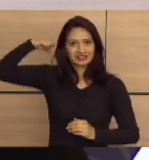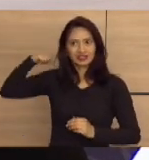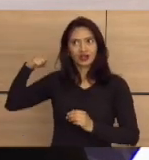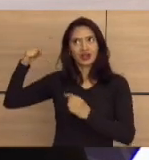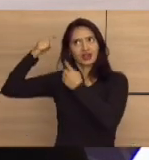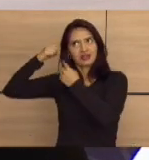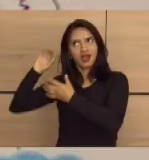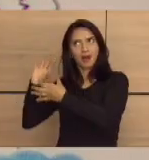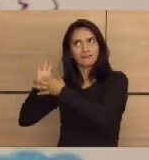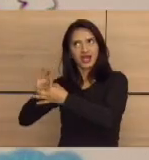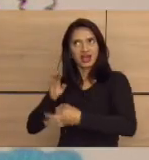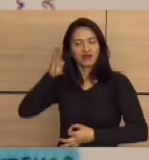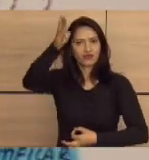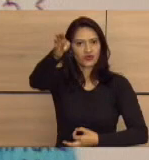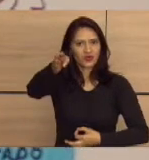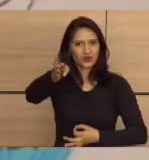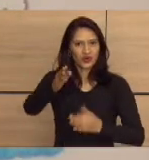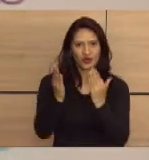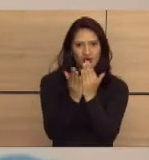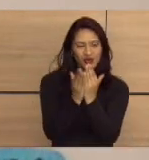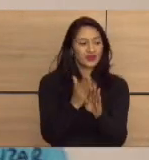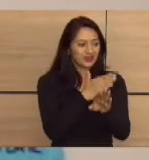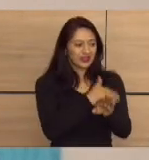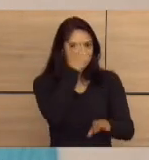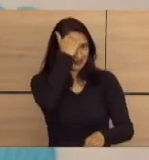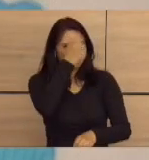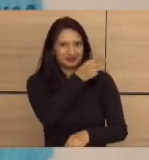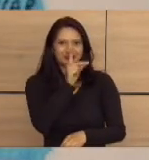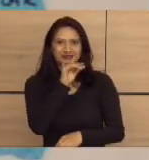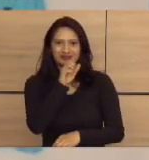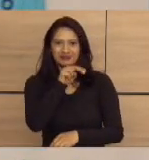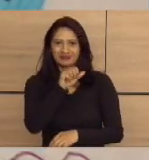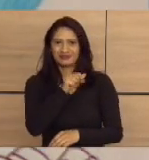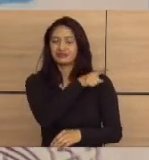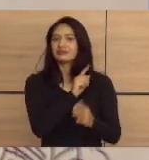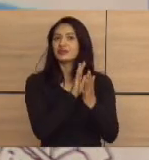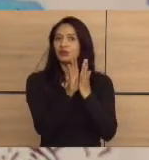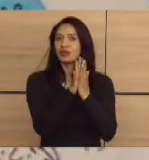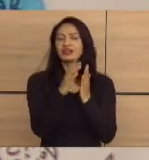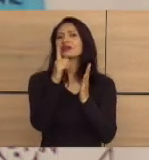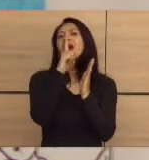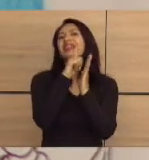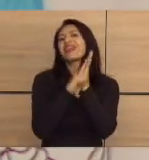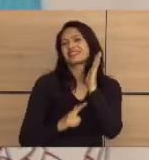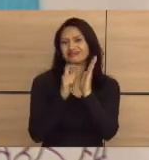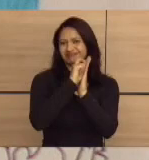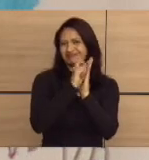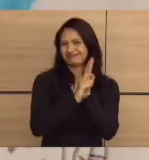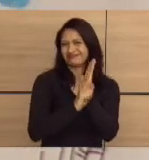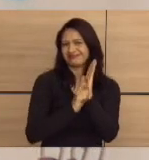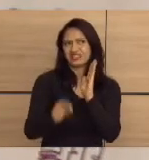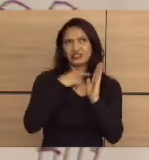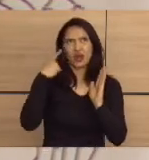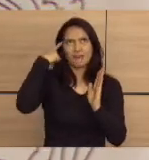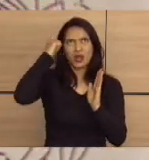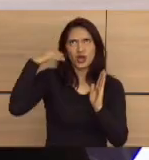La escuela, la profesora Diana nos hacía un completo listado o enunciaba los principales desafíos para